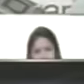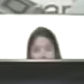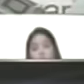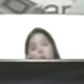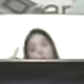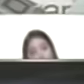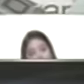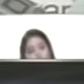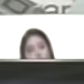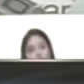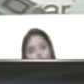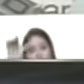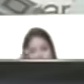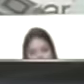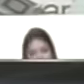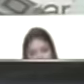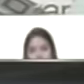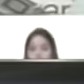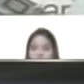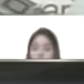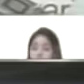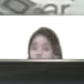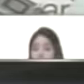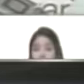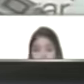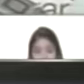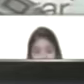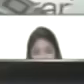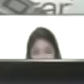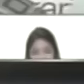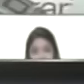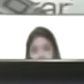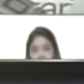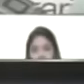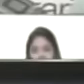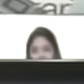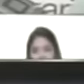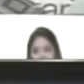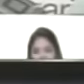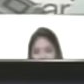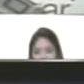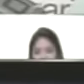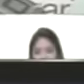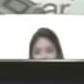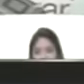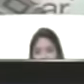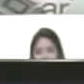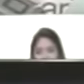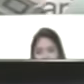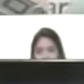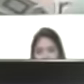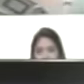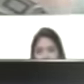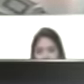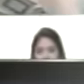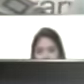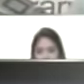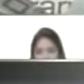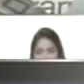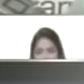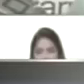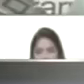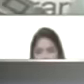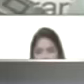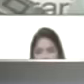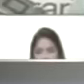otro establecimiento. Las personas que, por haberse encontrado lo que llamamos en el